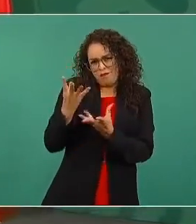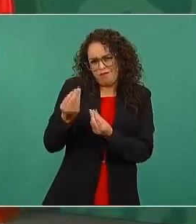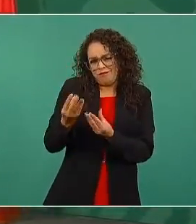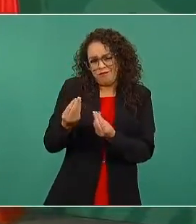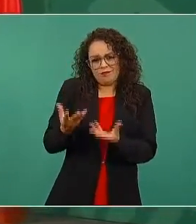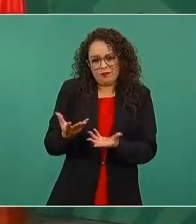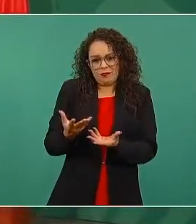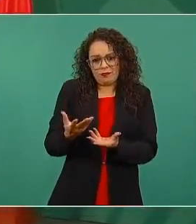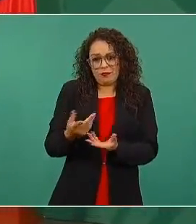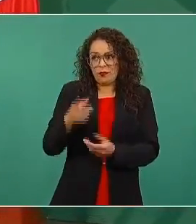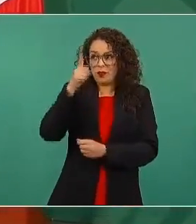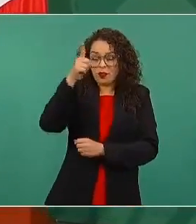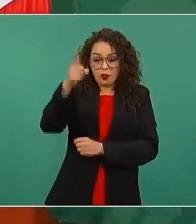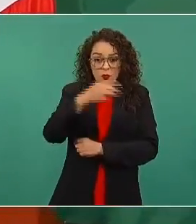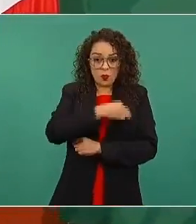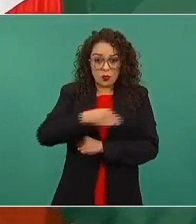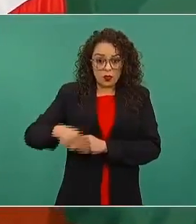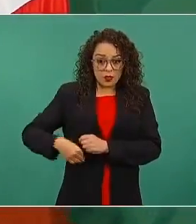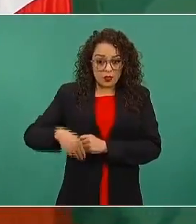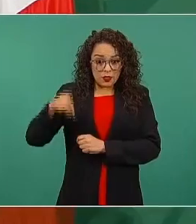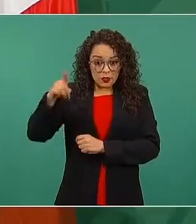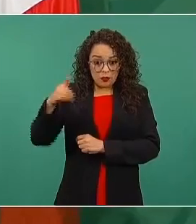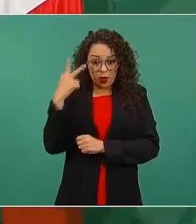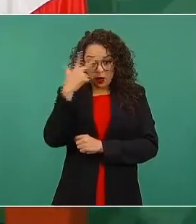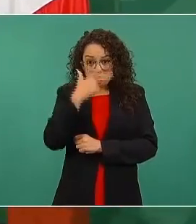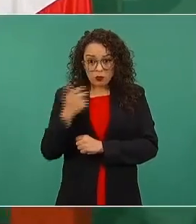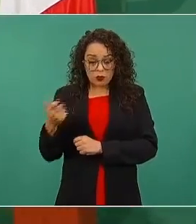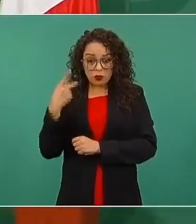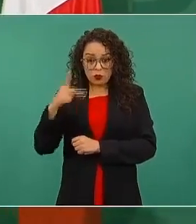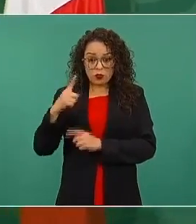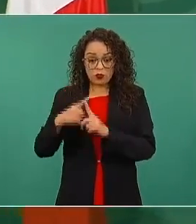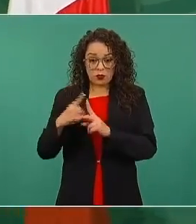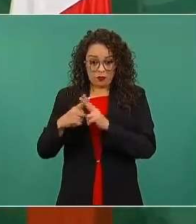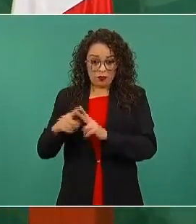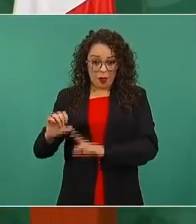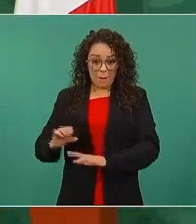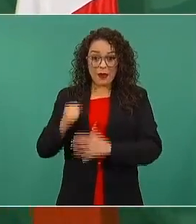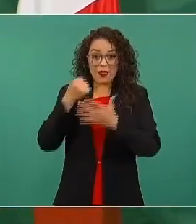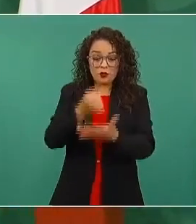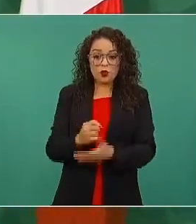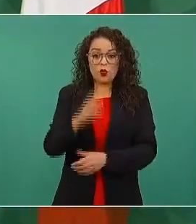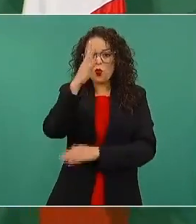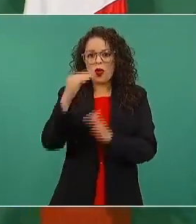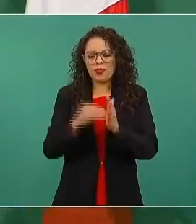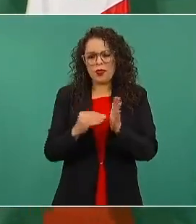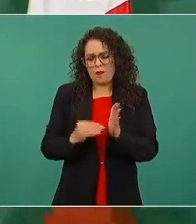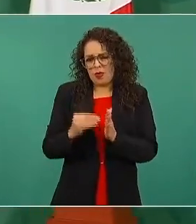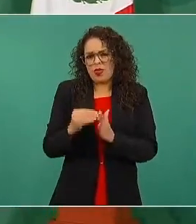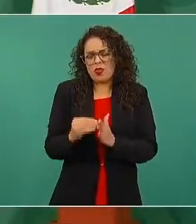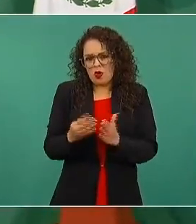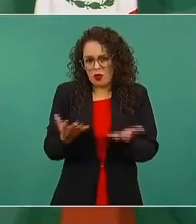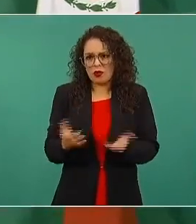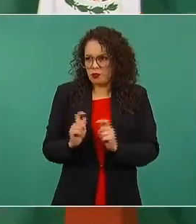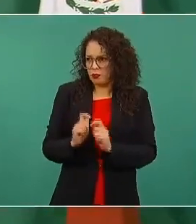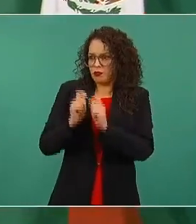municipio de Hermosillo debe ser de 4,000 millones. ¿Y cómo va a pedir